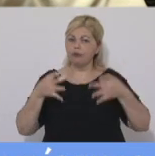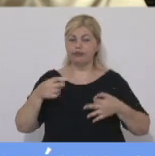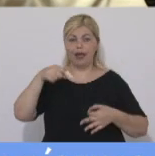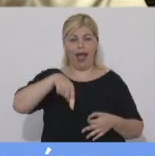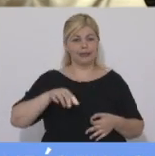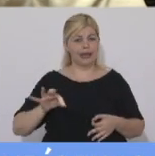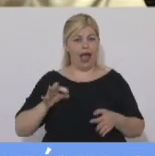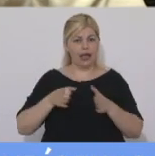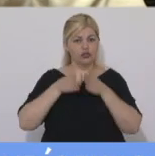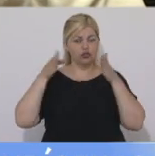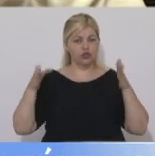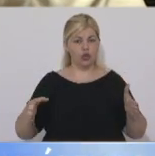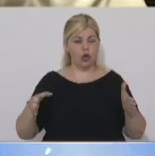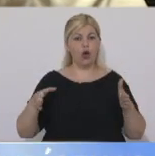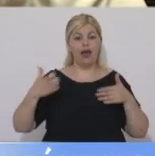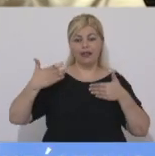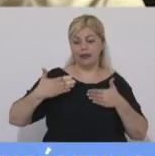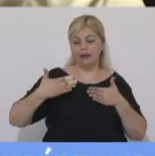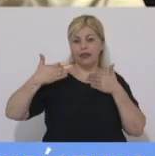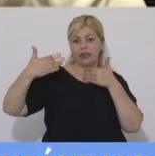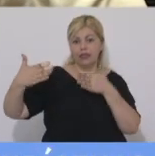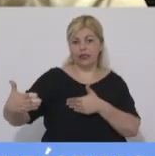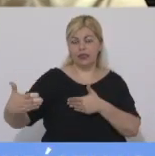la vigencia de la prórroga hasta el año